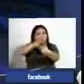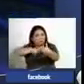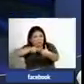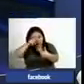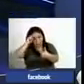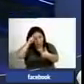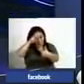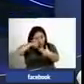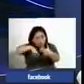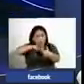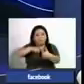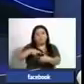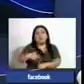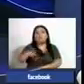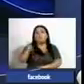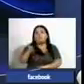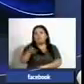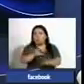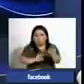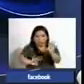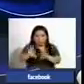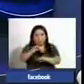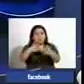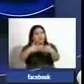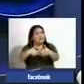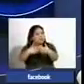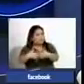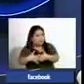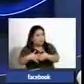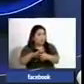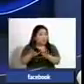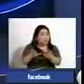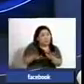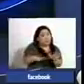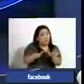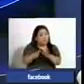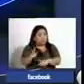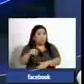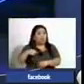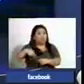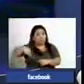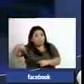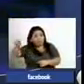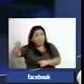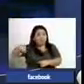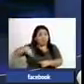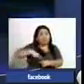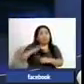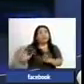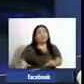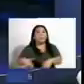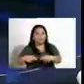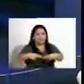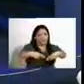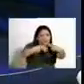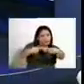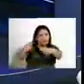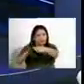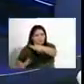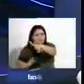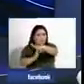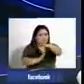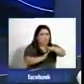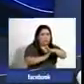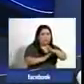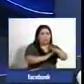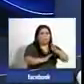la pandemia del COVID-19. Algunas empresas han reducido al mínimo sus viajes debido a las restricciones migratorias que han adoptado los